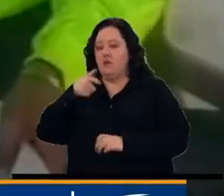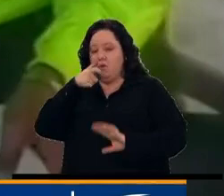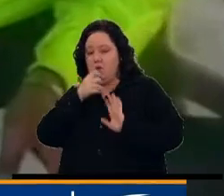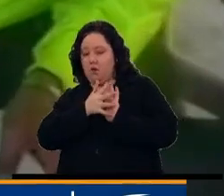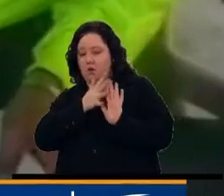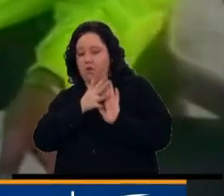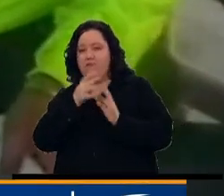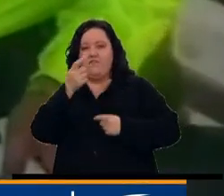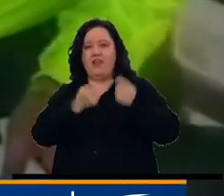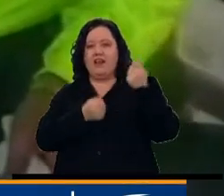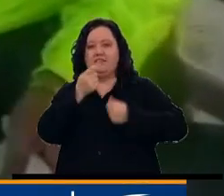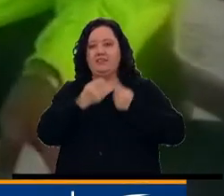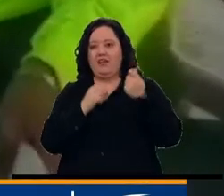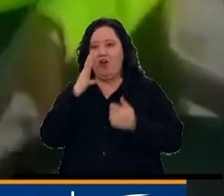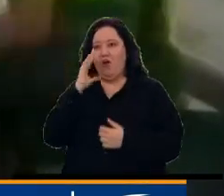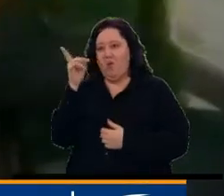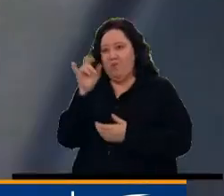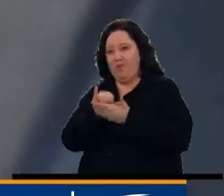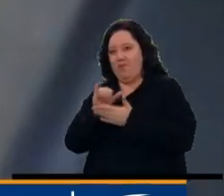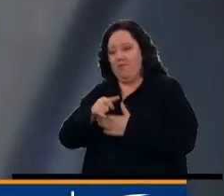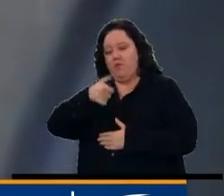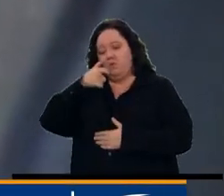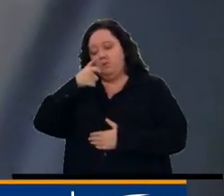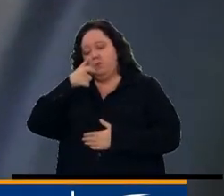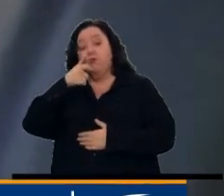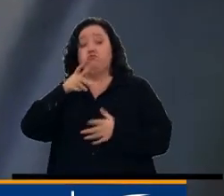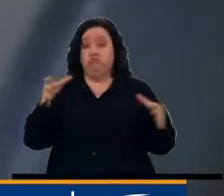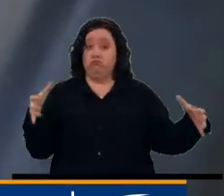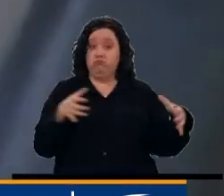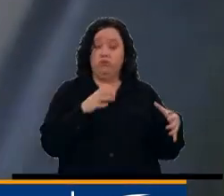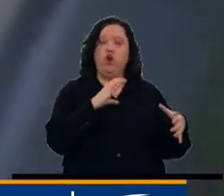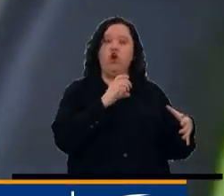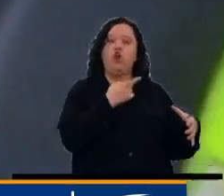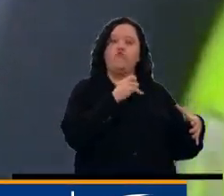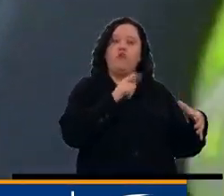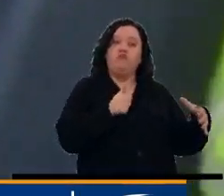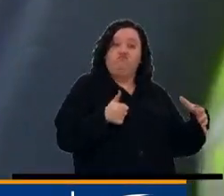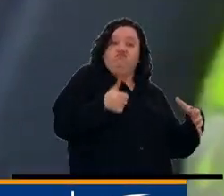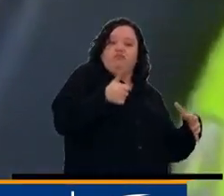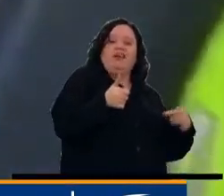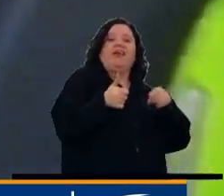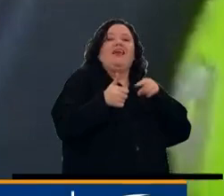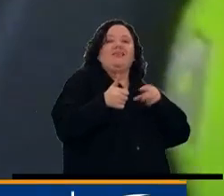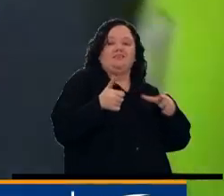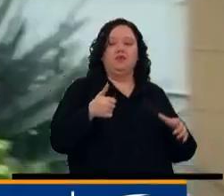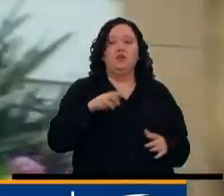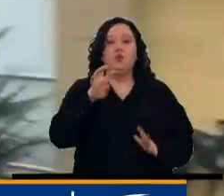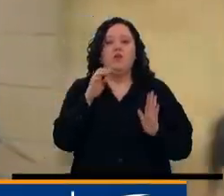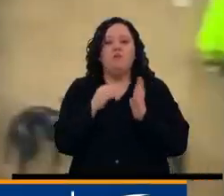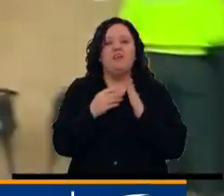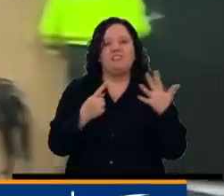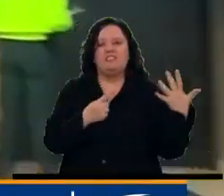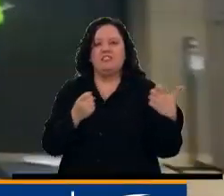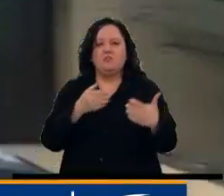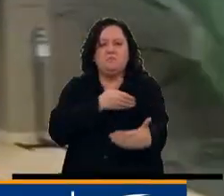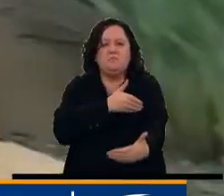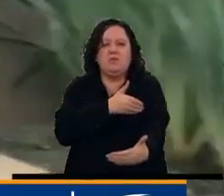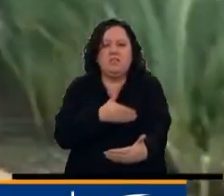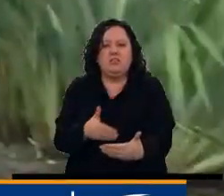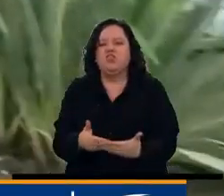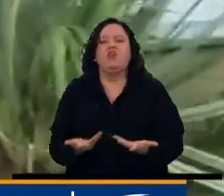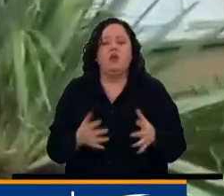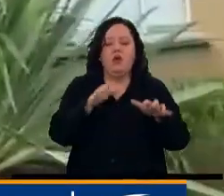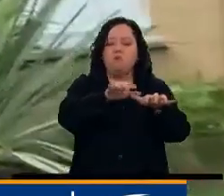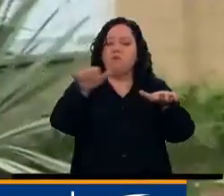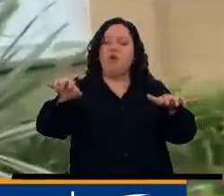información financiera de Fritanga, quien era uno de los cabecillas del Clan del Golfo, y encontraron 9.600 millones de pesos en